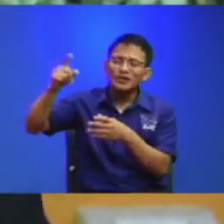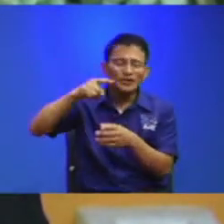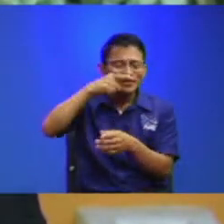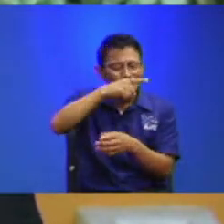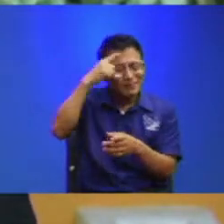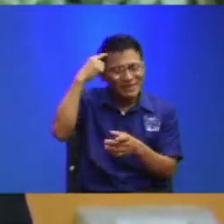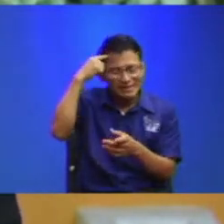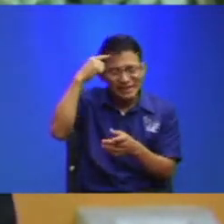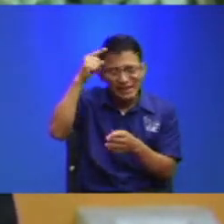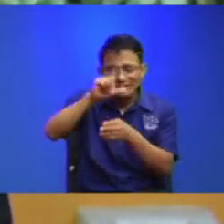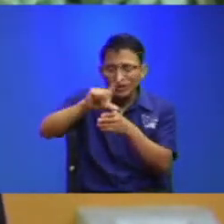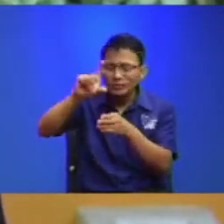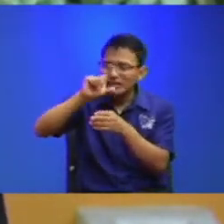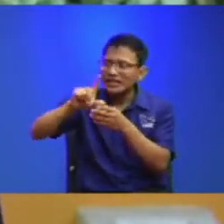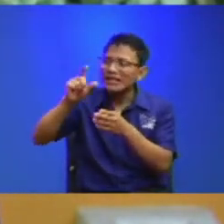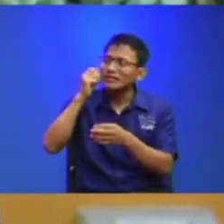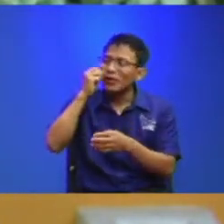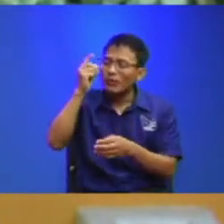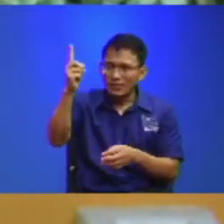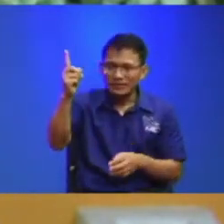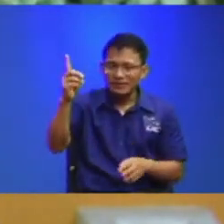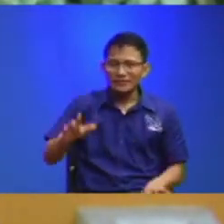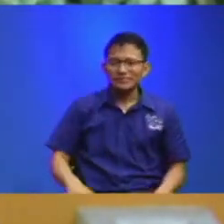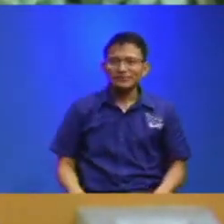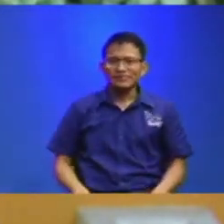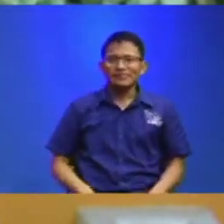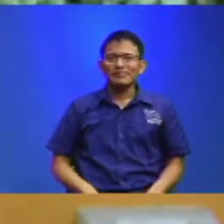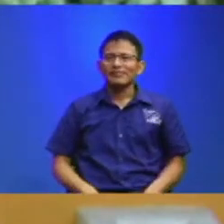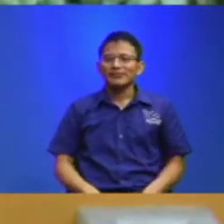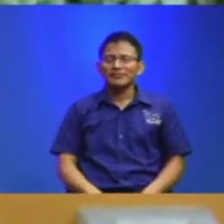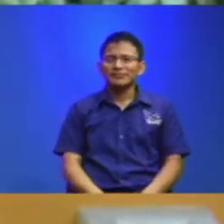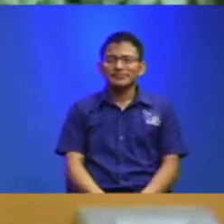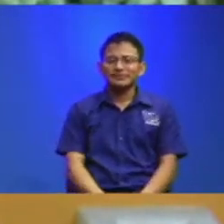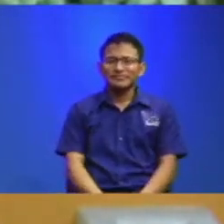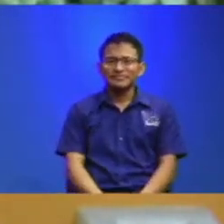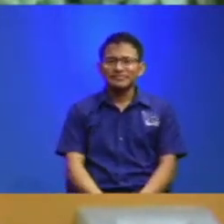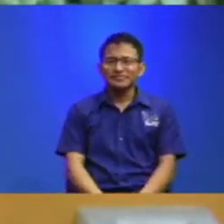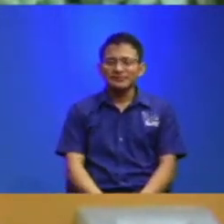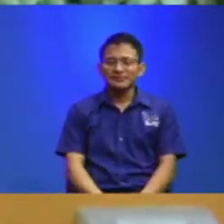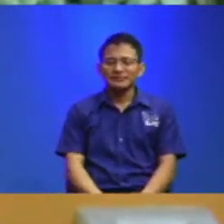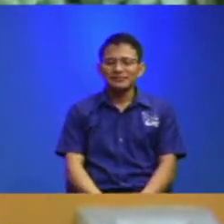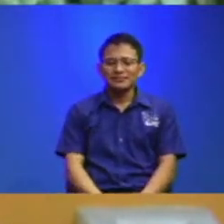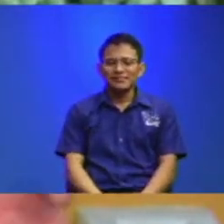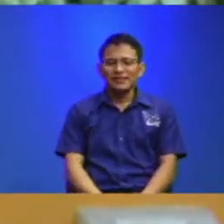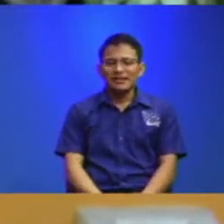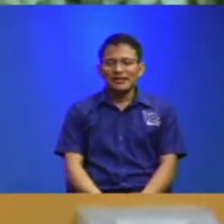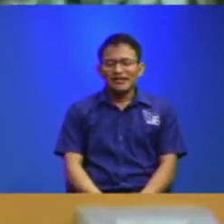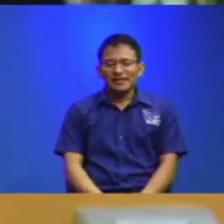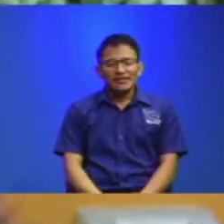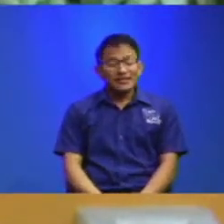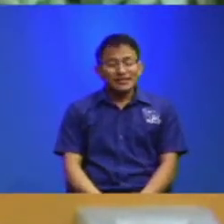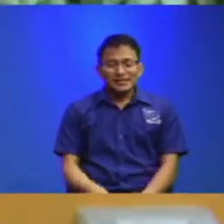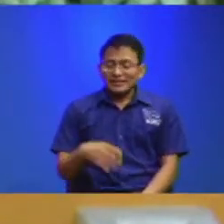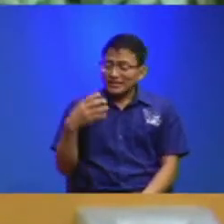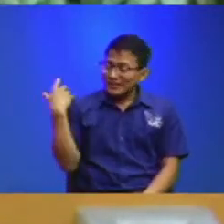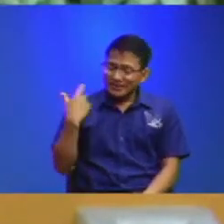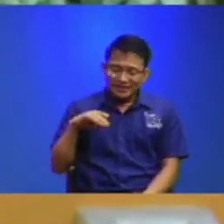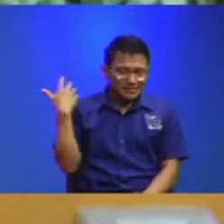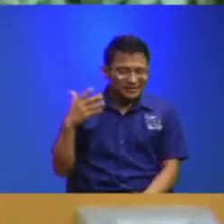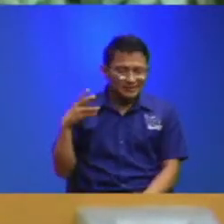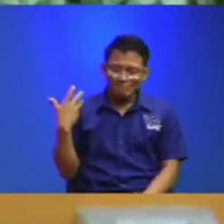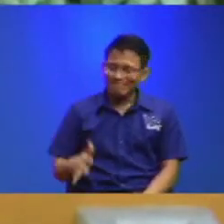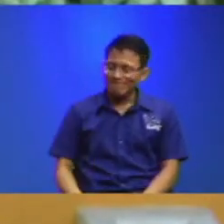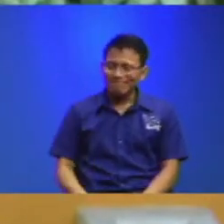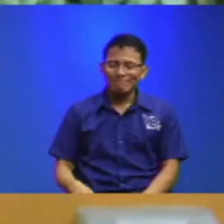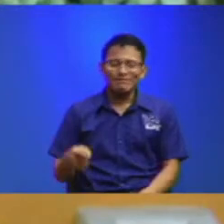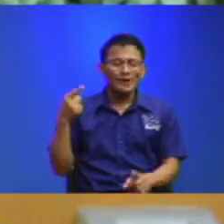avanza. Y bueno, vamos a tener que conversar esto tal vez un poquito más, no sé, pero mi propósito era continuar con otro